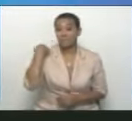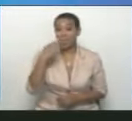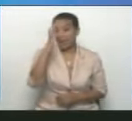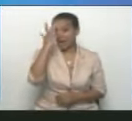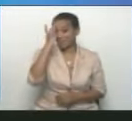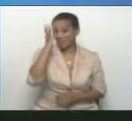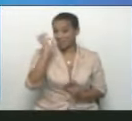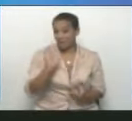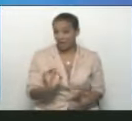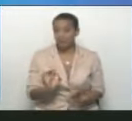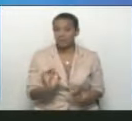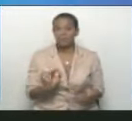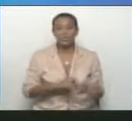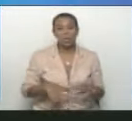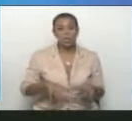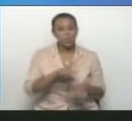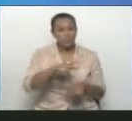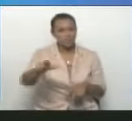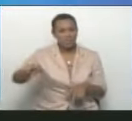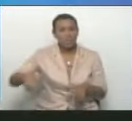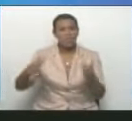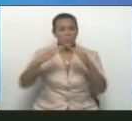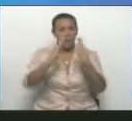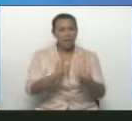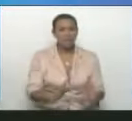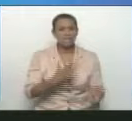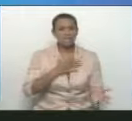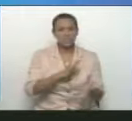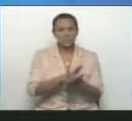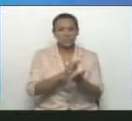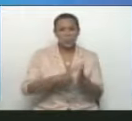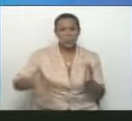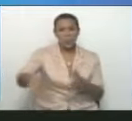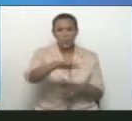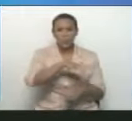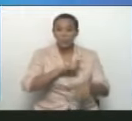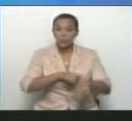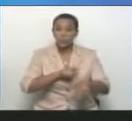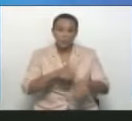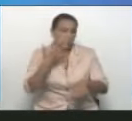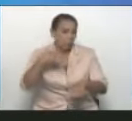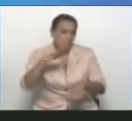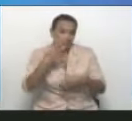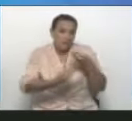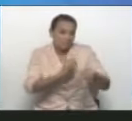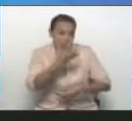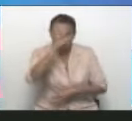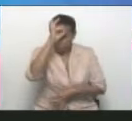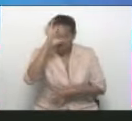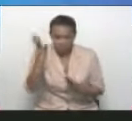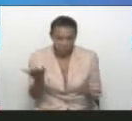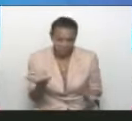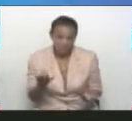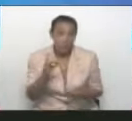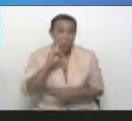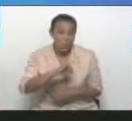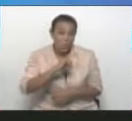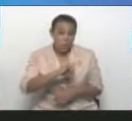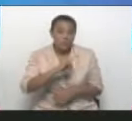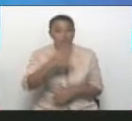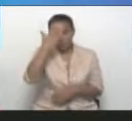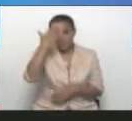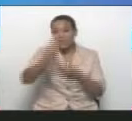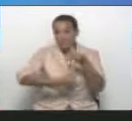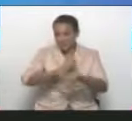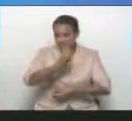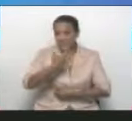carnaval, estaban ustedes a esta hora, no sé, haciendo qué. Yo sí sé qué